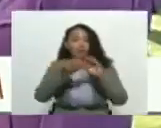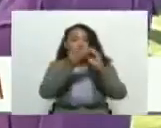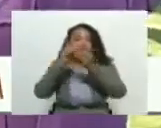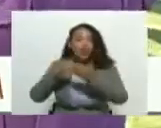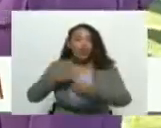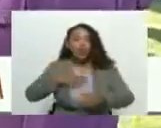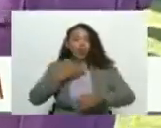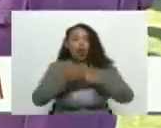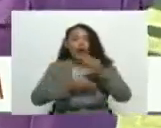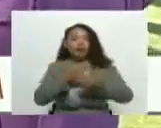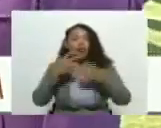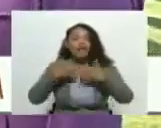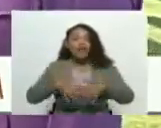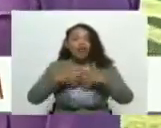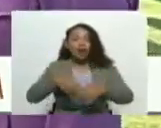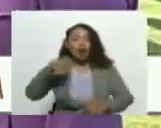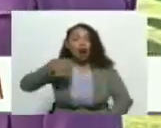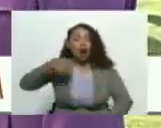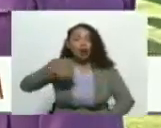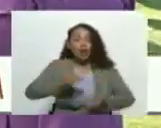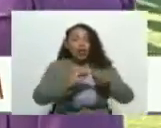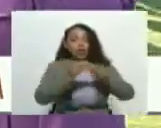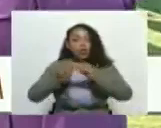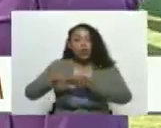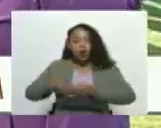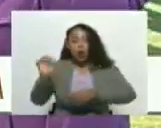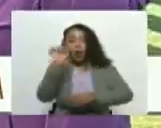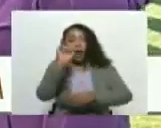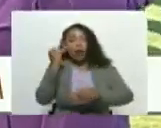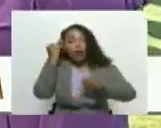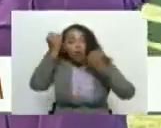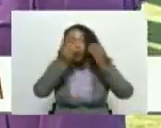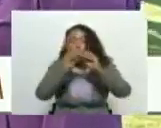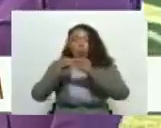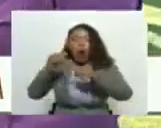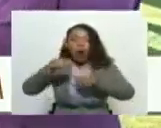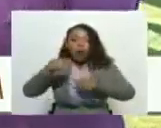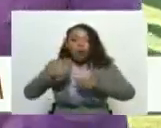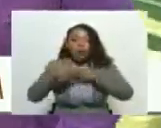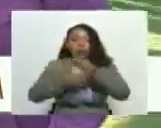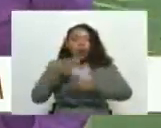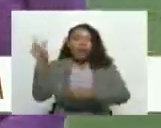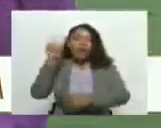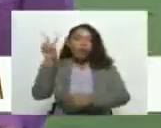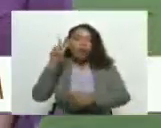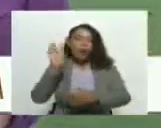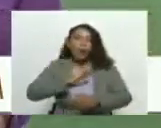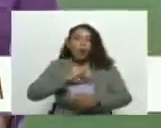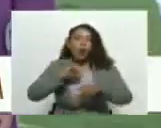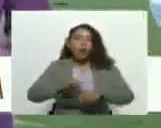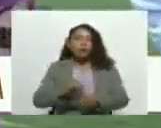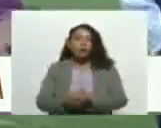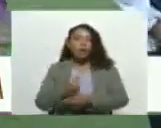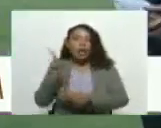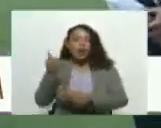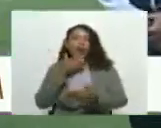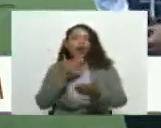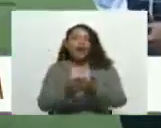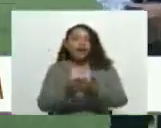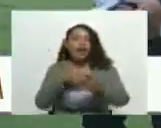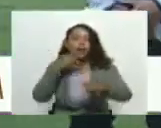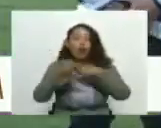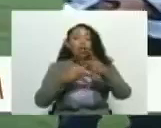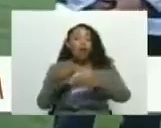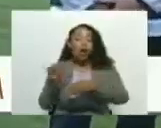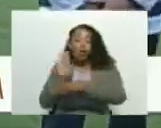para fabricar rines para que los carros que se fabriquen allá lleven rines venezolanos. Y esto ha sido gracias a la política de protección